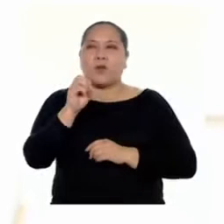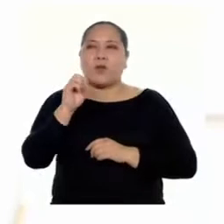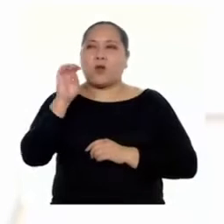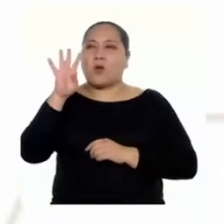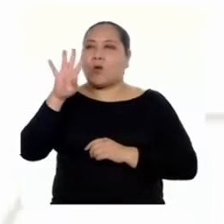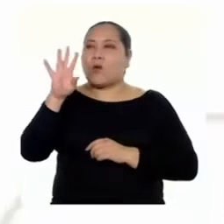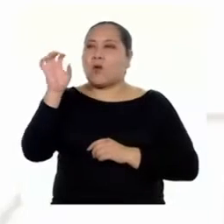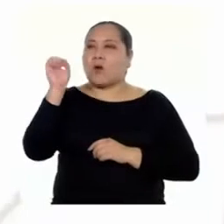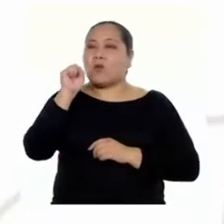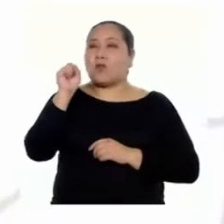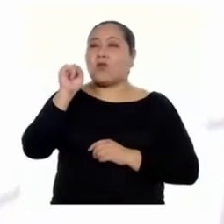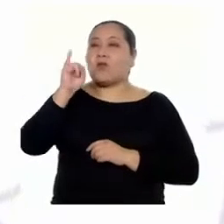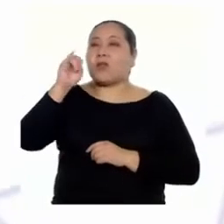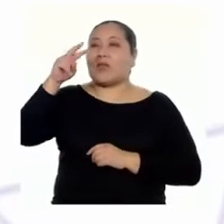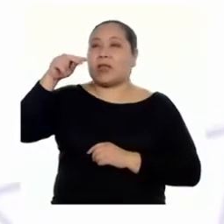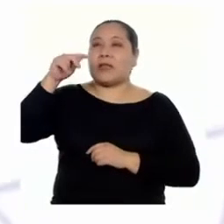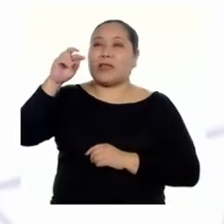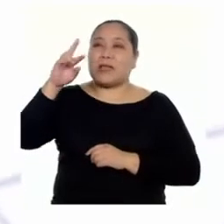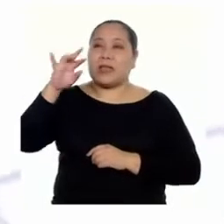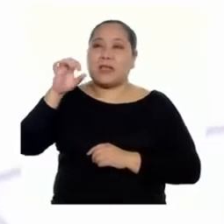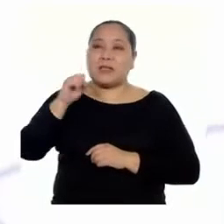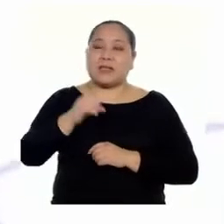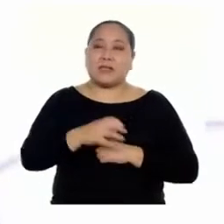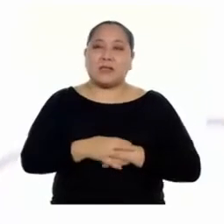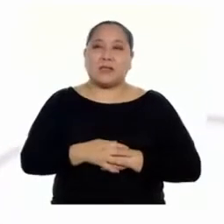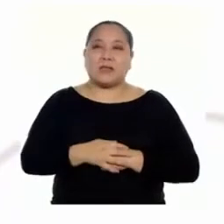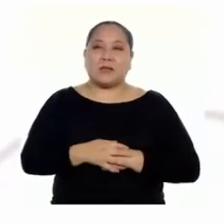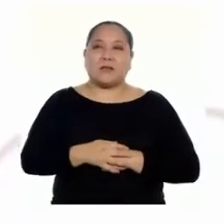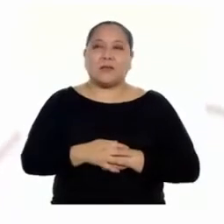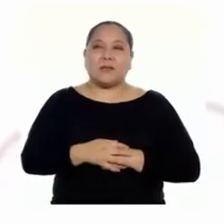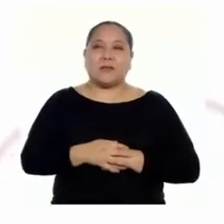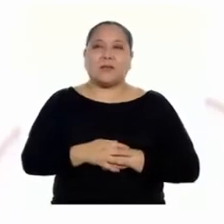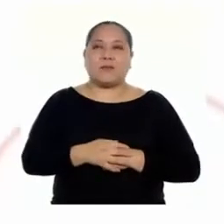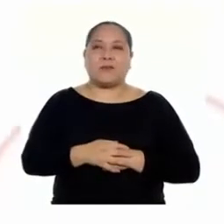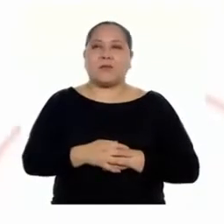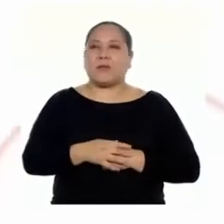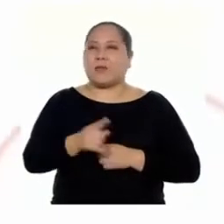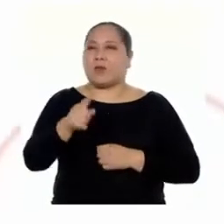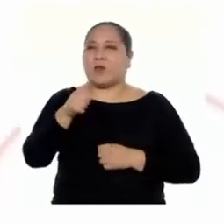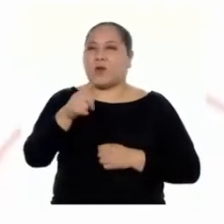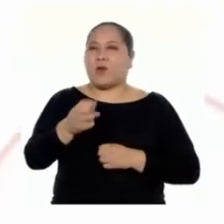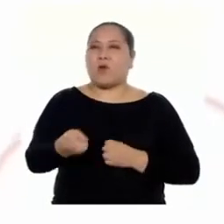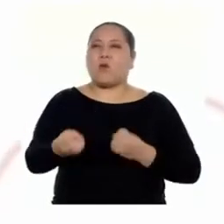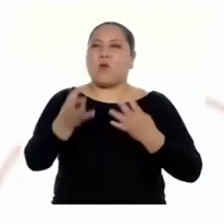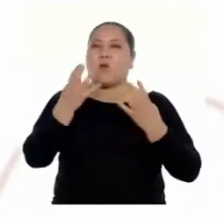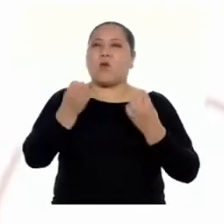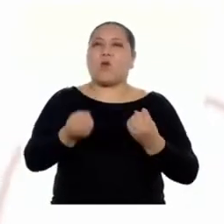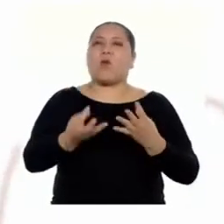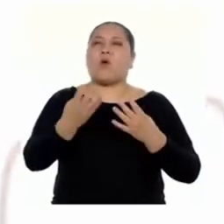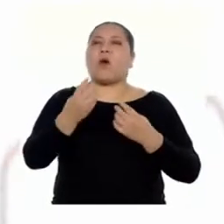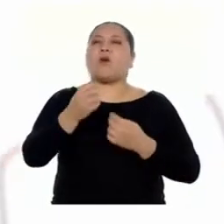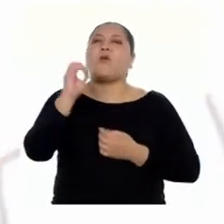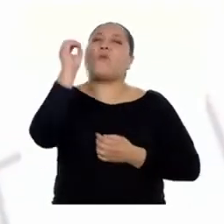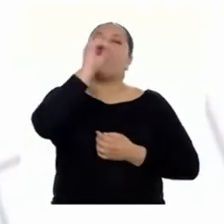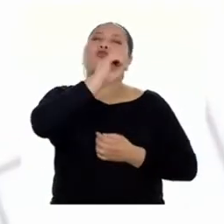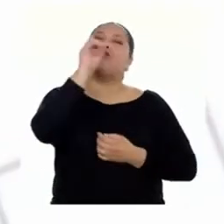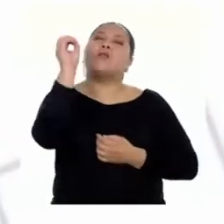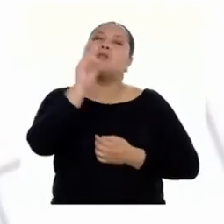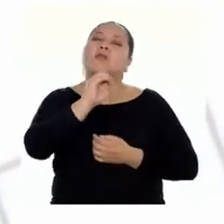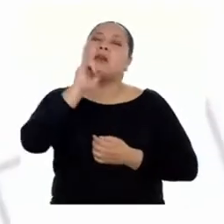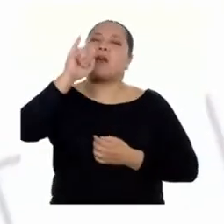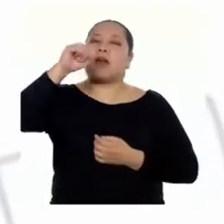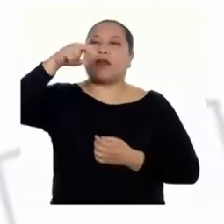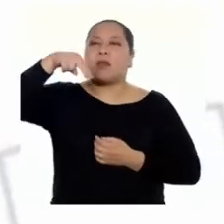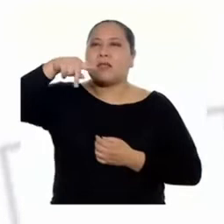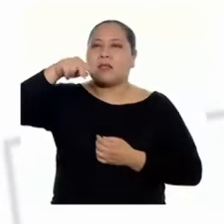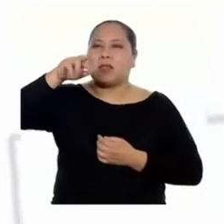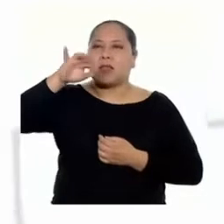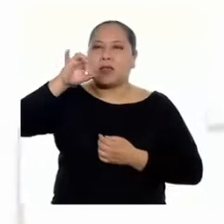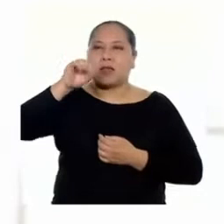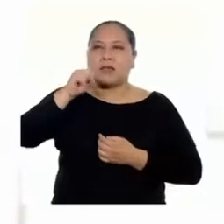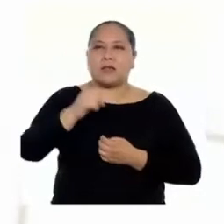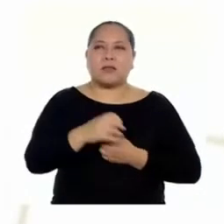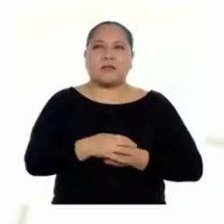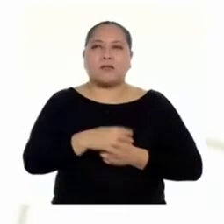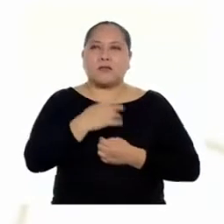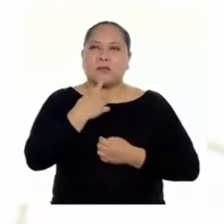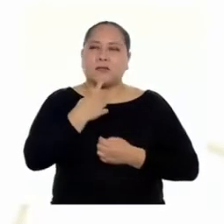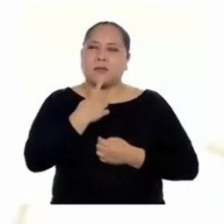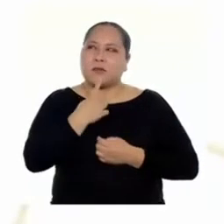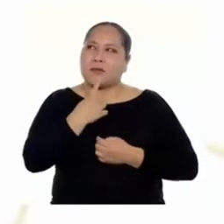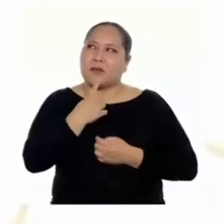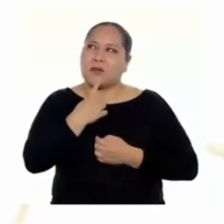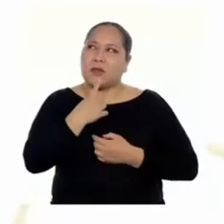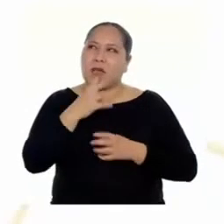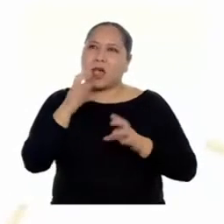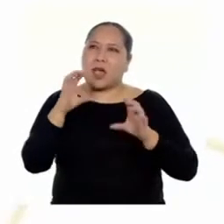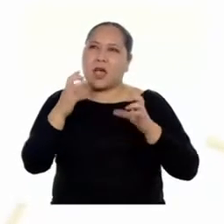soles de interés. Correcto. ¿Y me podrías decir cuál es la tasa de interés que le estás aplicando? En la clase